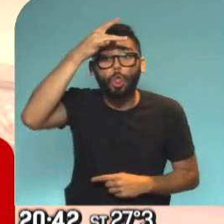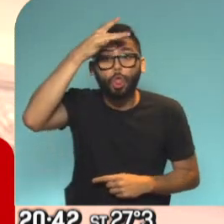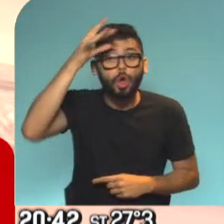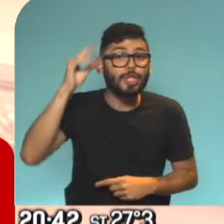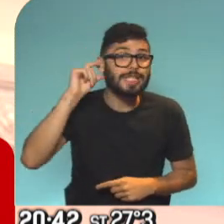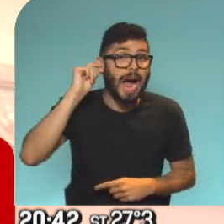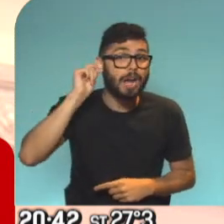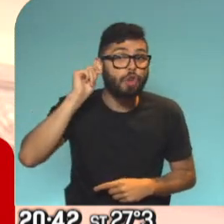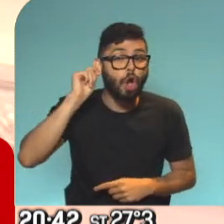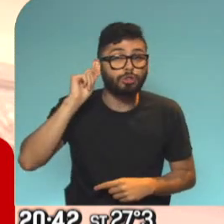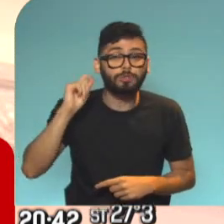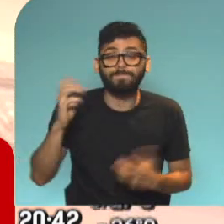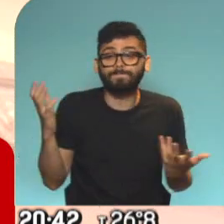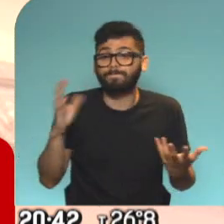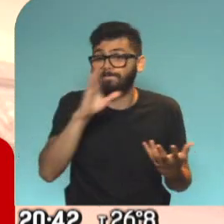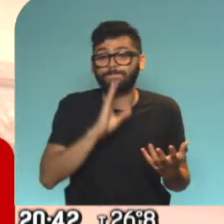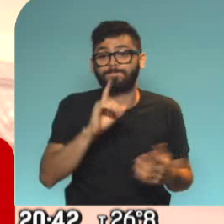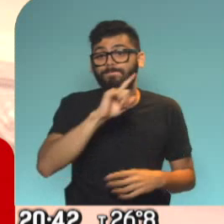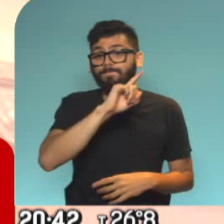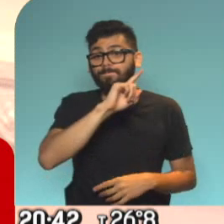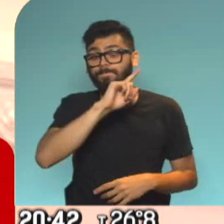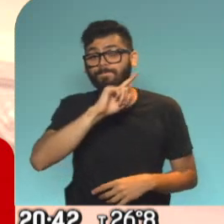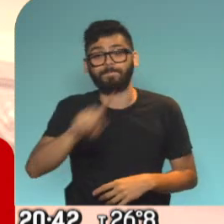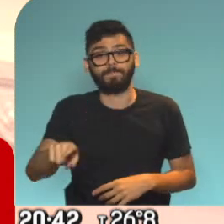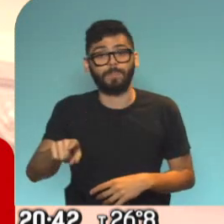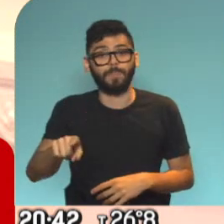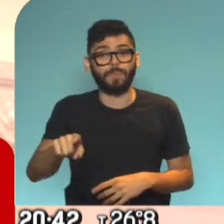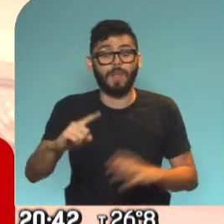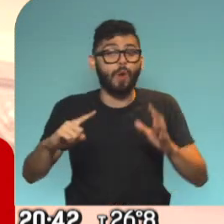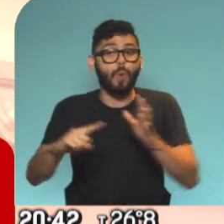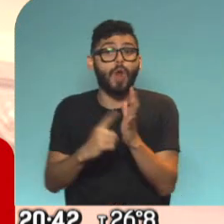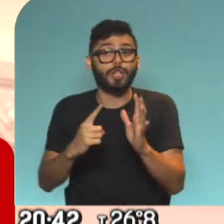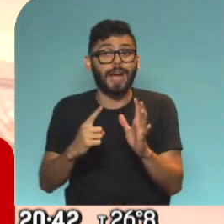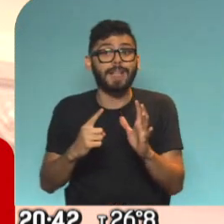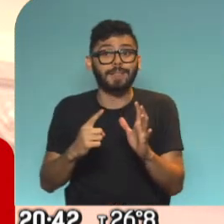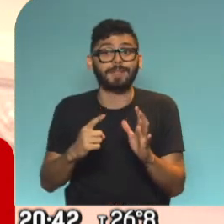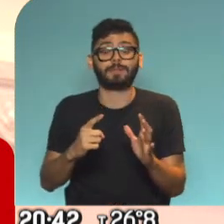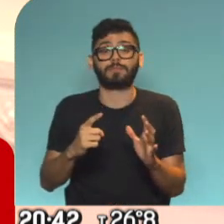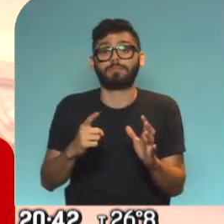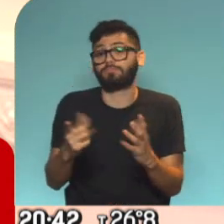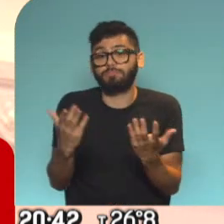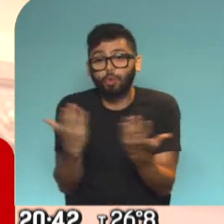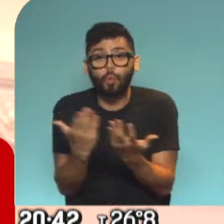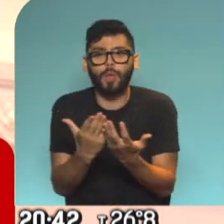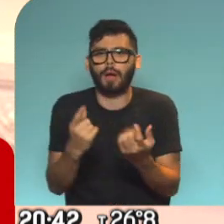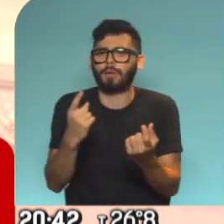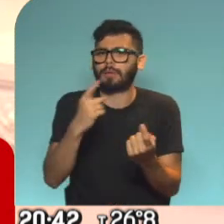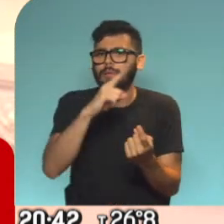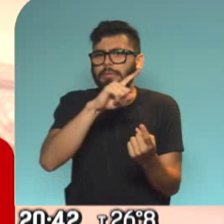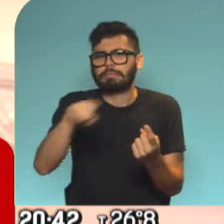que venir aquí a la ciudad de Buenos Aires a estudiar, a buscar